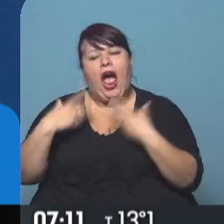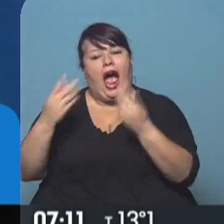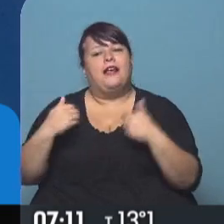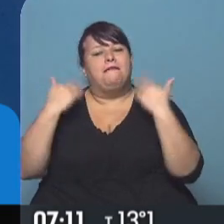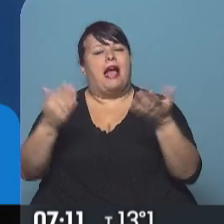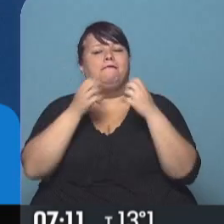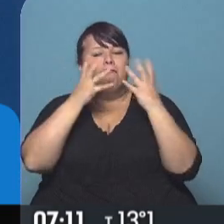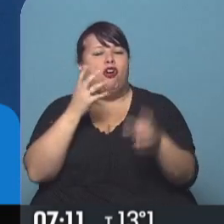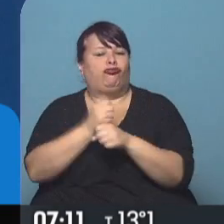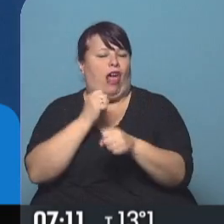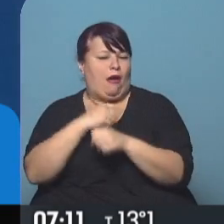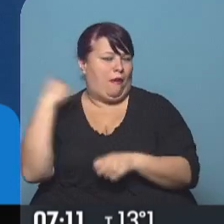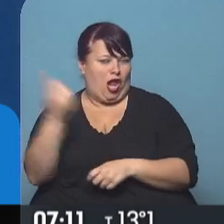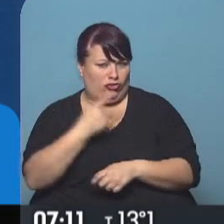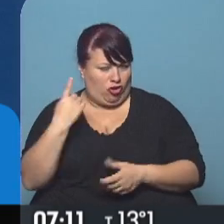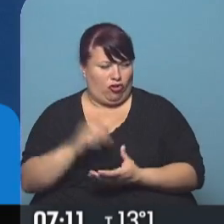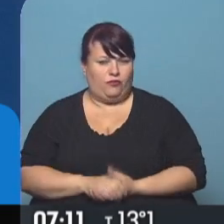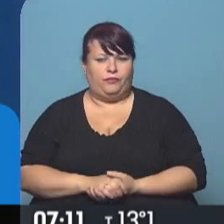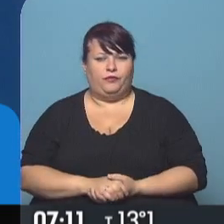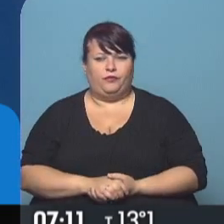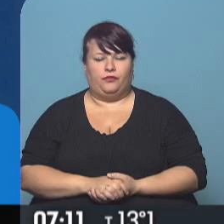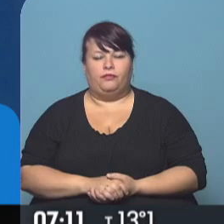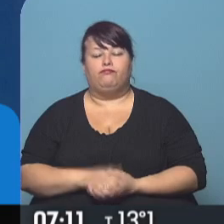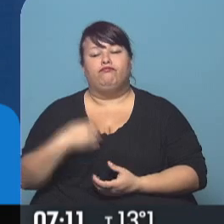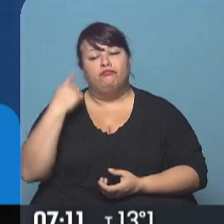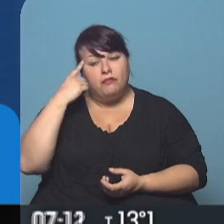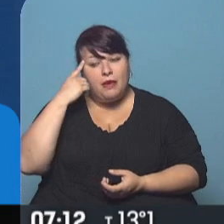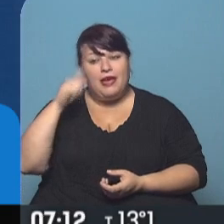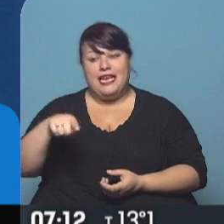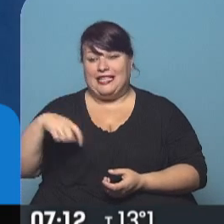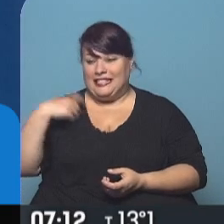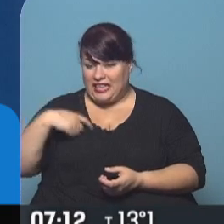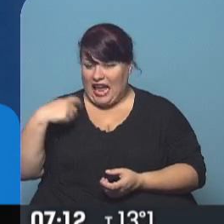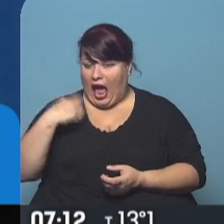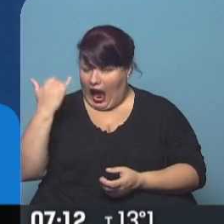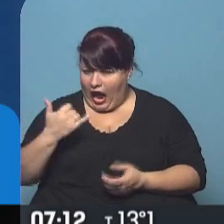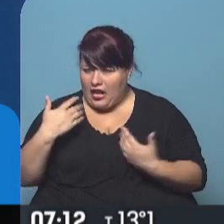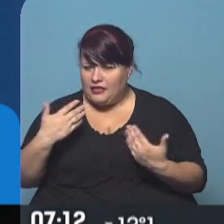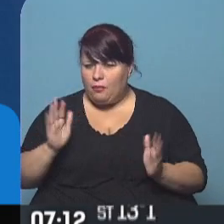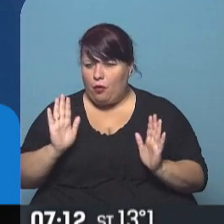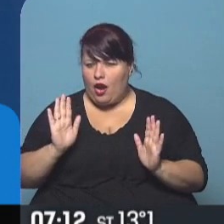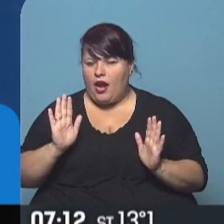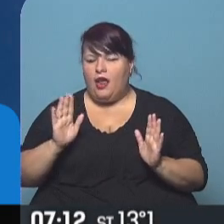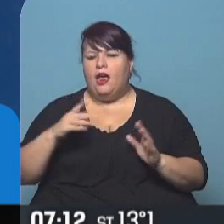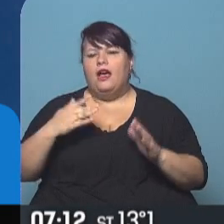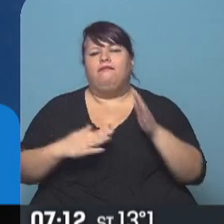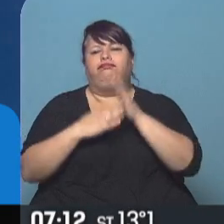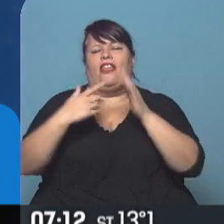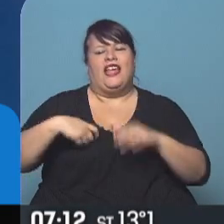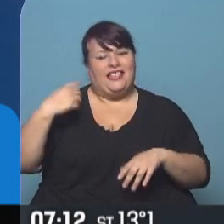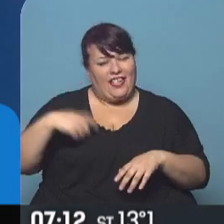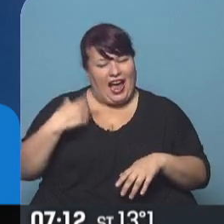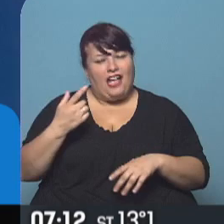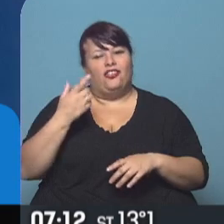más y mejores trabajos para todos y creemos que este sindicalismo existe hay muchos líderes sindicales que